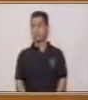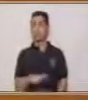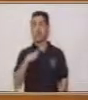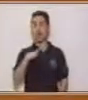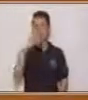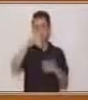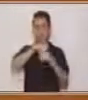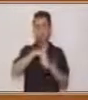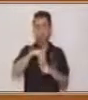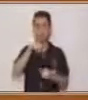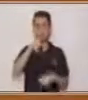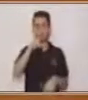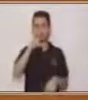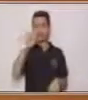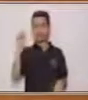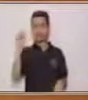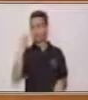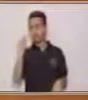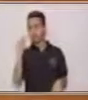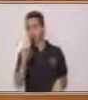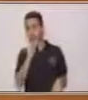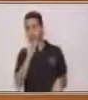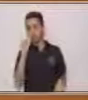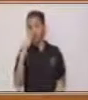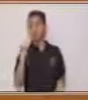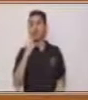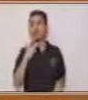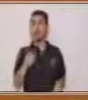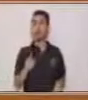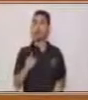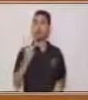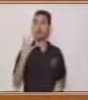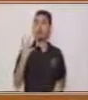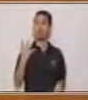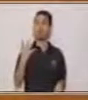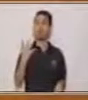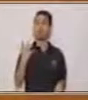cuadraditos. Y de esas 100 personas, ¿cuántas